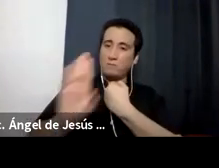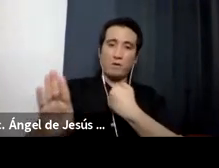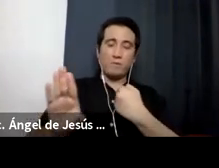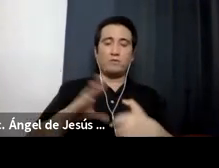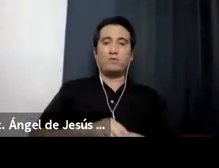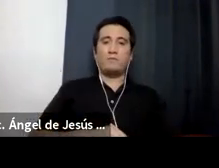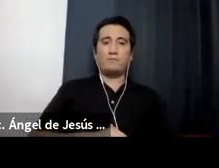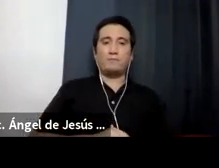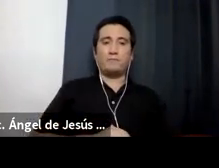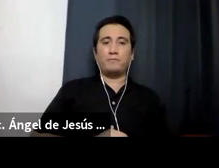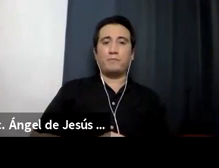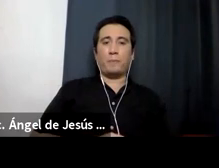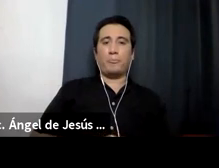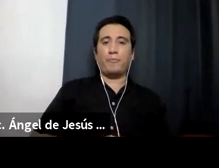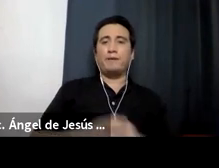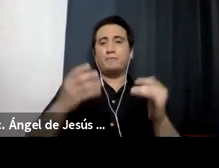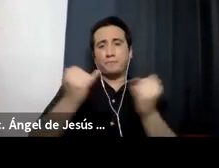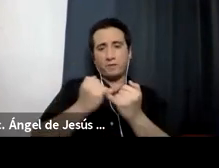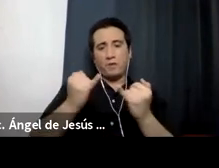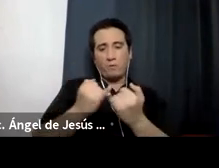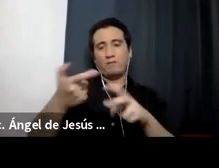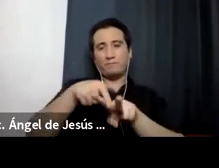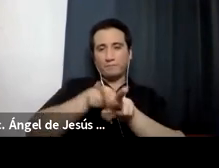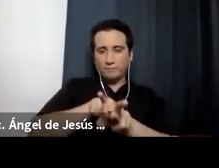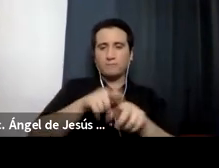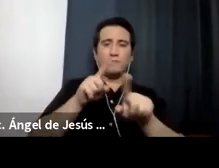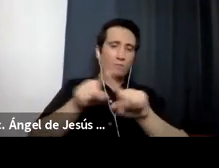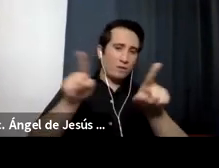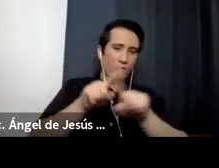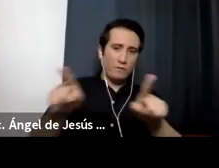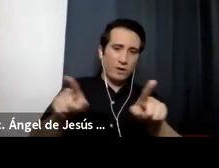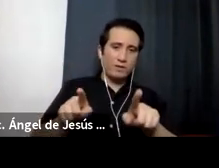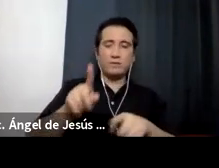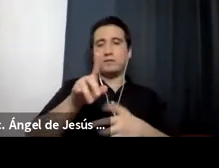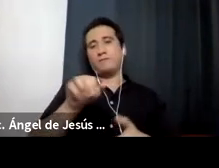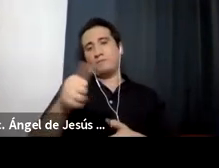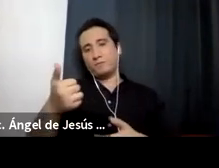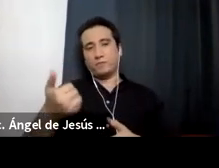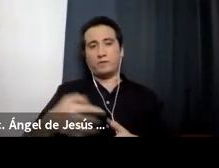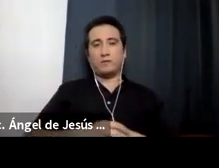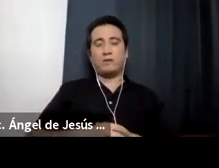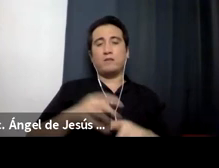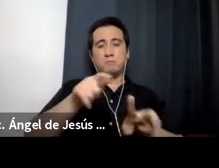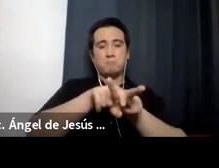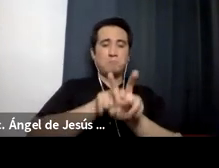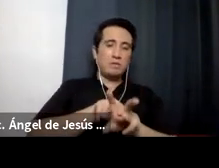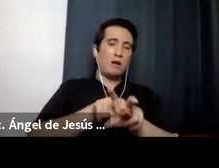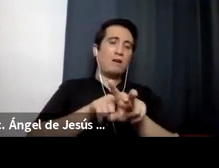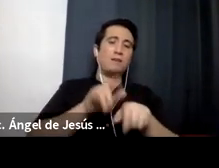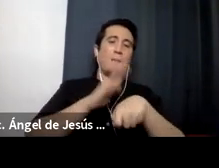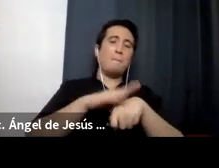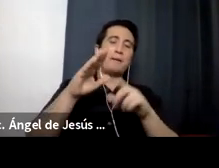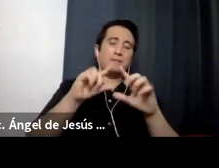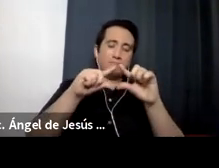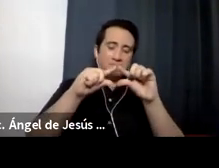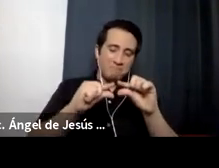Hay hasta entre, ahora sí que hasta entre chanclas, ¿no? Hay diferencias entre una y otra, ¿no? Hay unas que son mucho más delgadas,